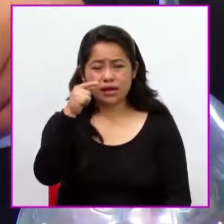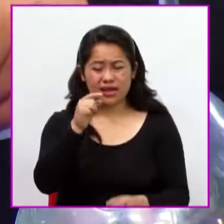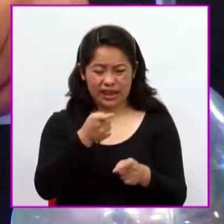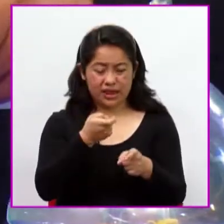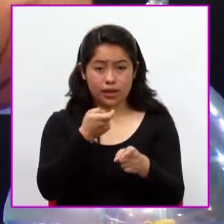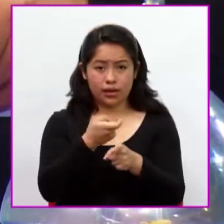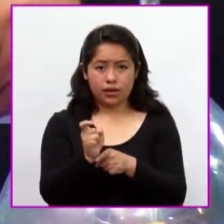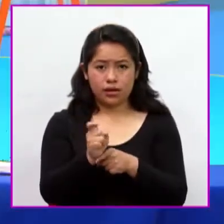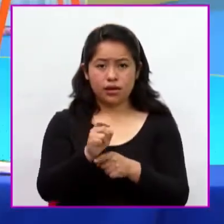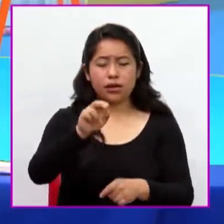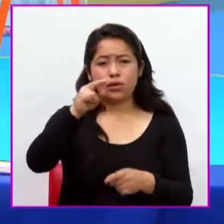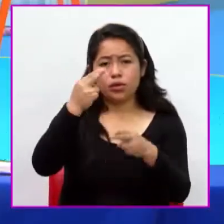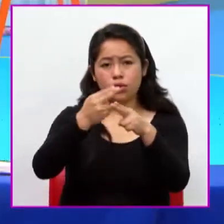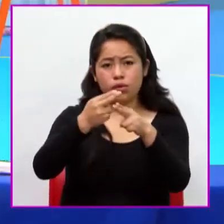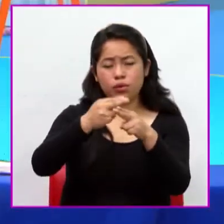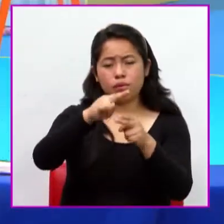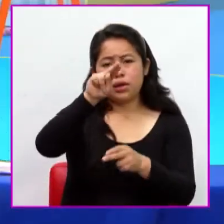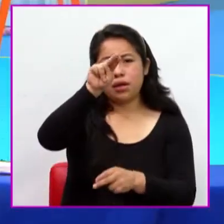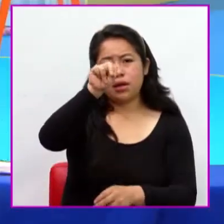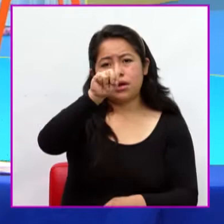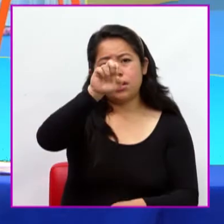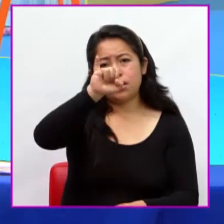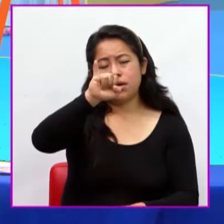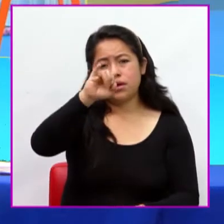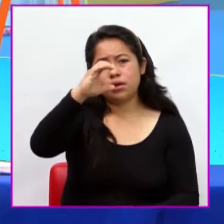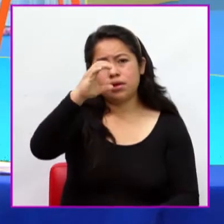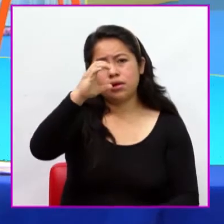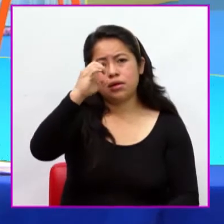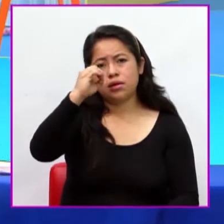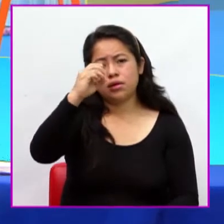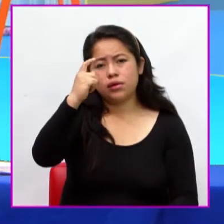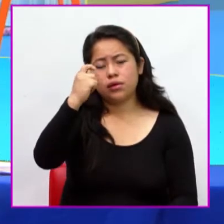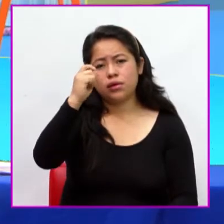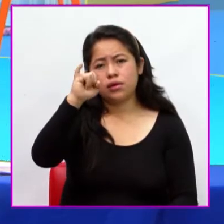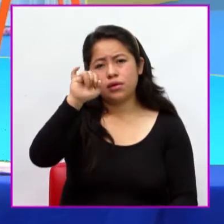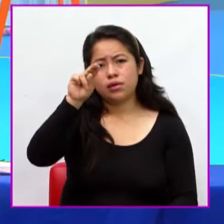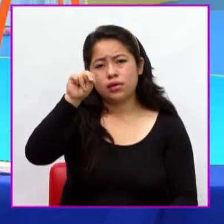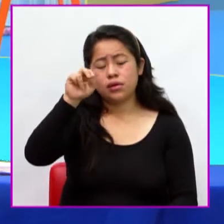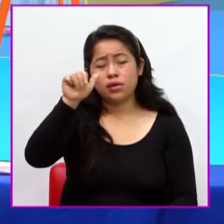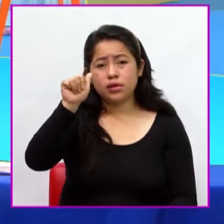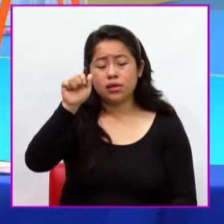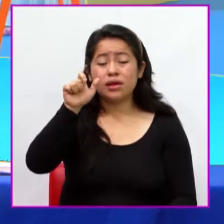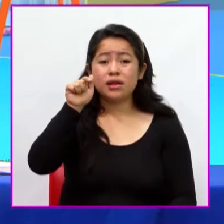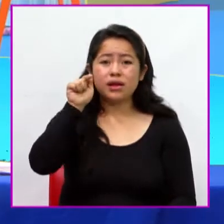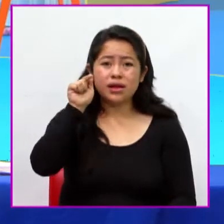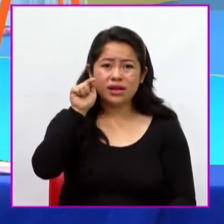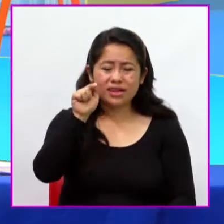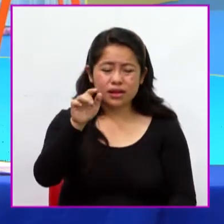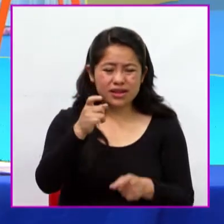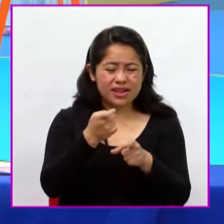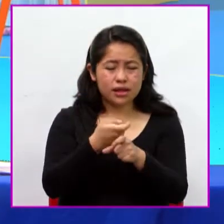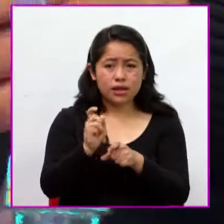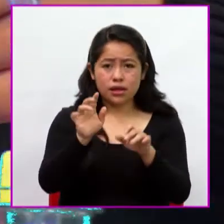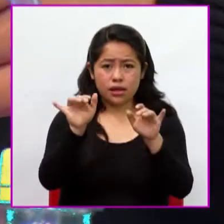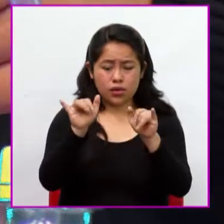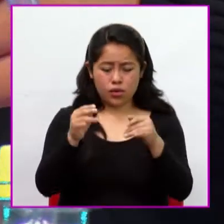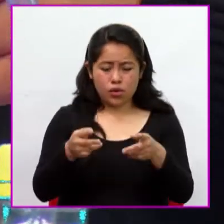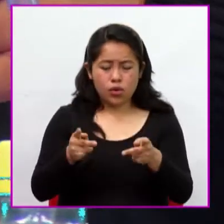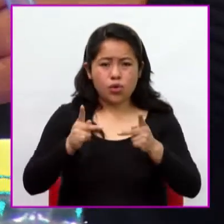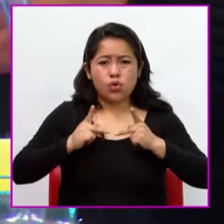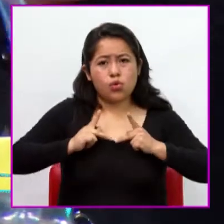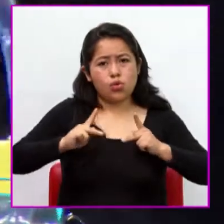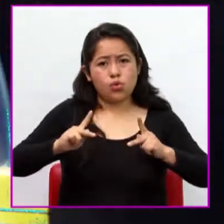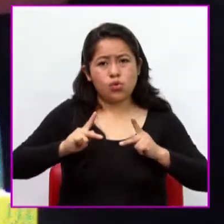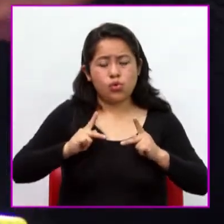Primeramente, la nicotina. La nicotina que se deposita en el pulmón de